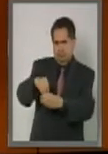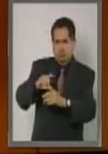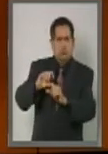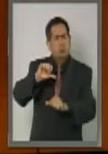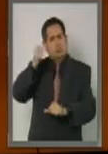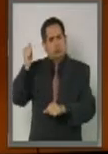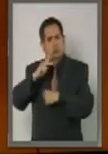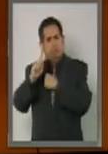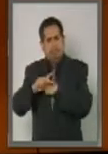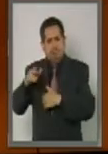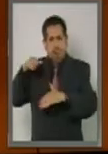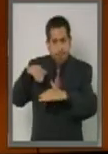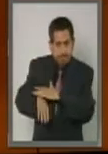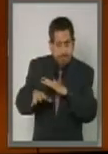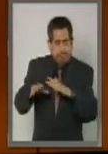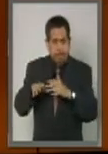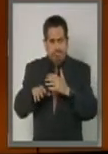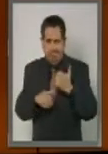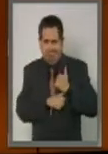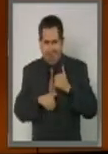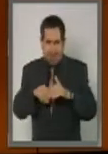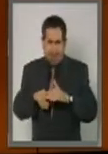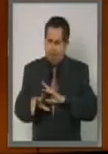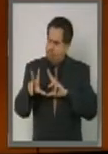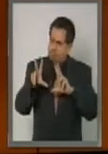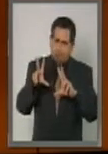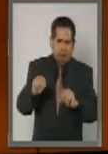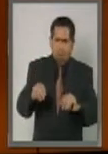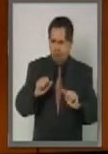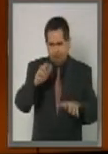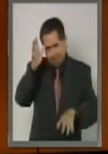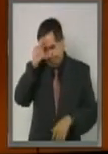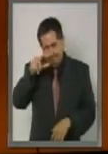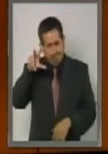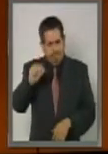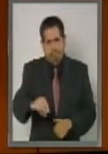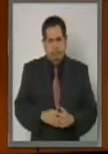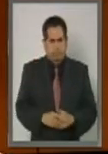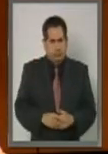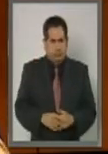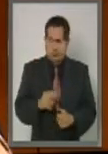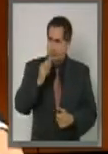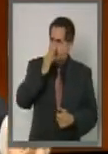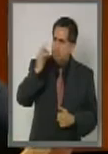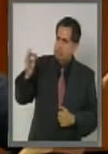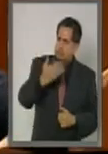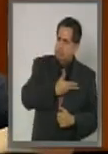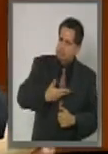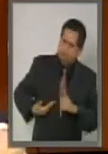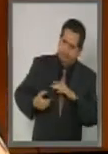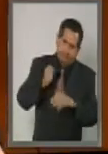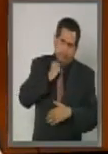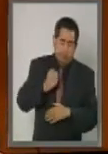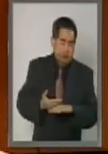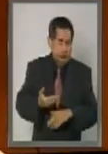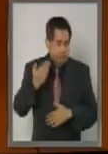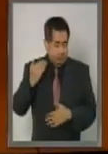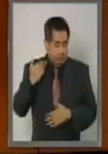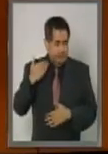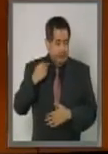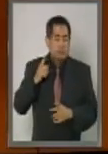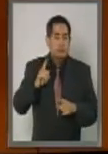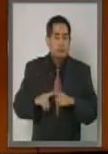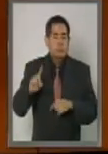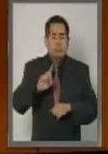externa, y así lo hemos expresado reiteradamente. Quiero informar, señor presidente, que en días recientes,